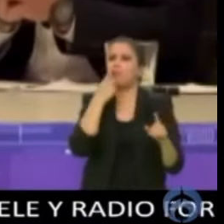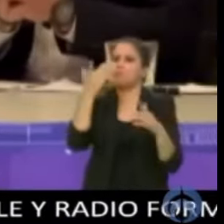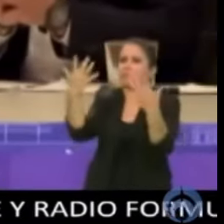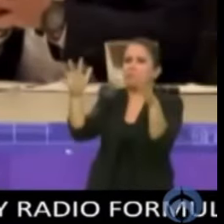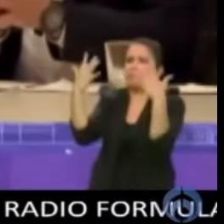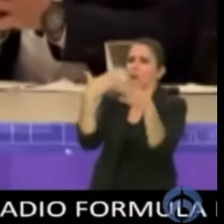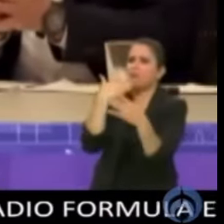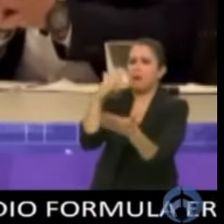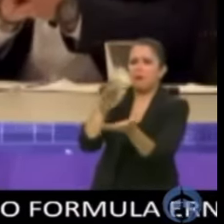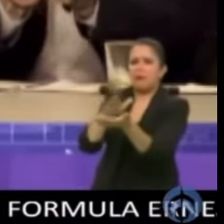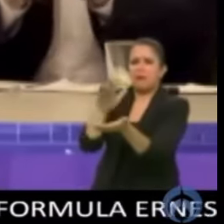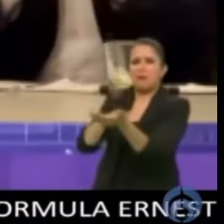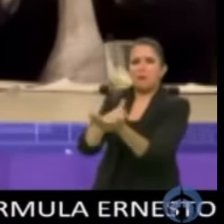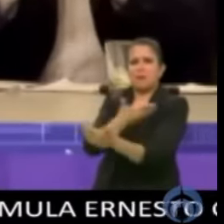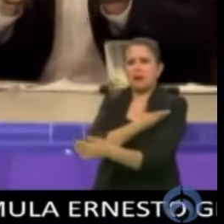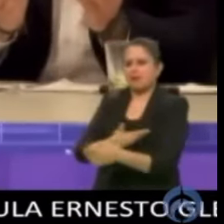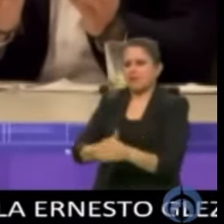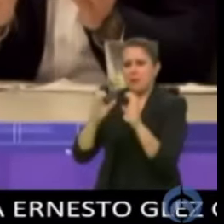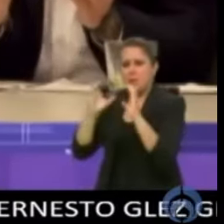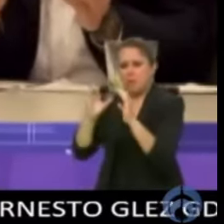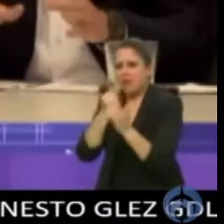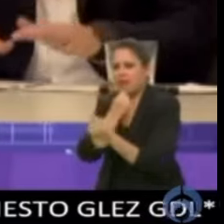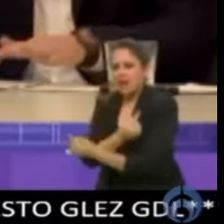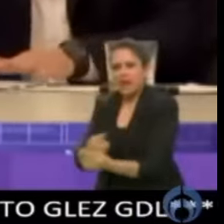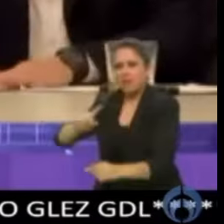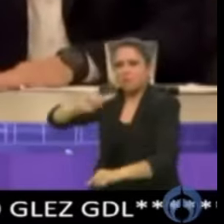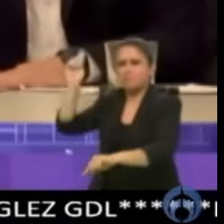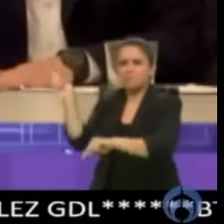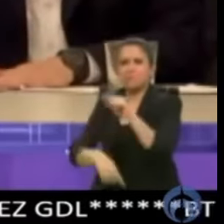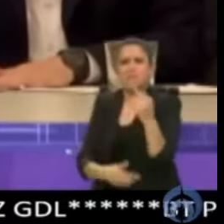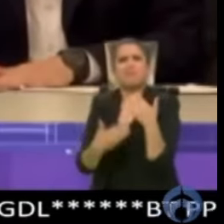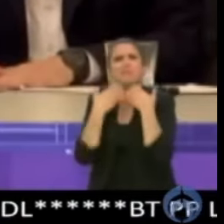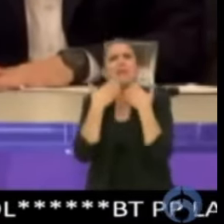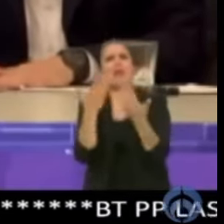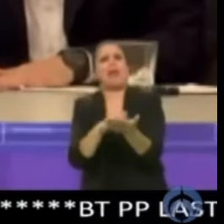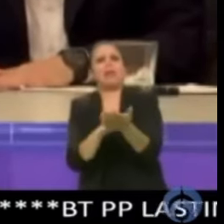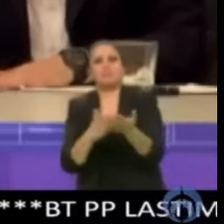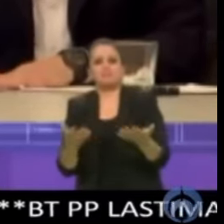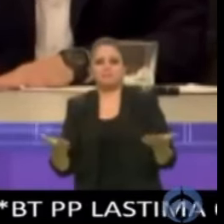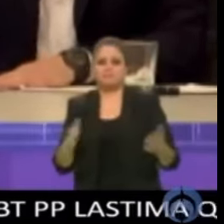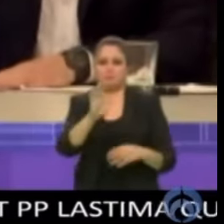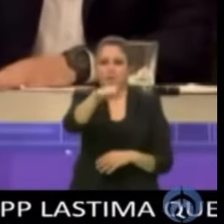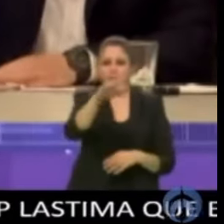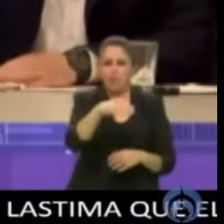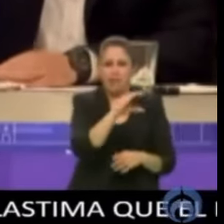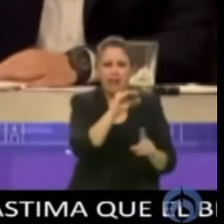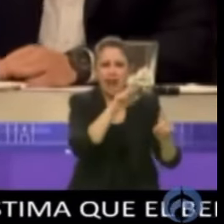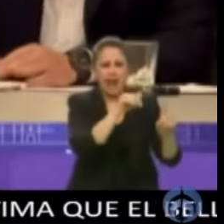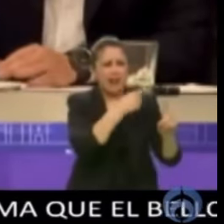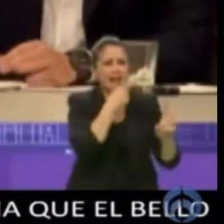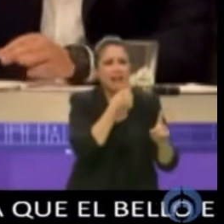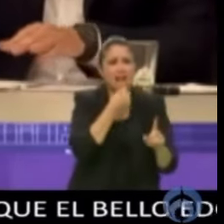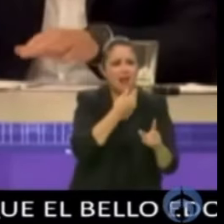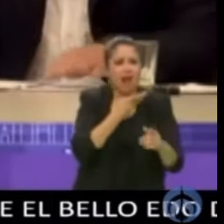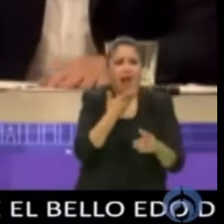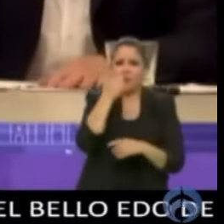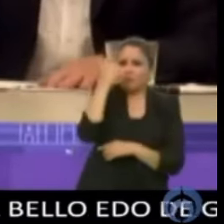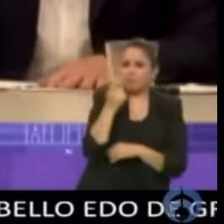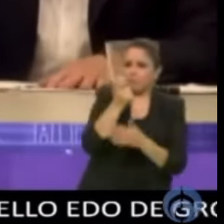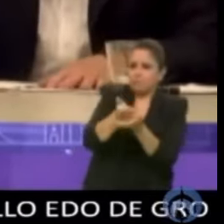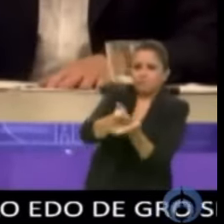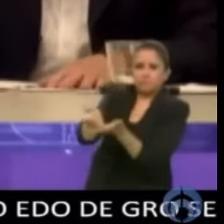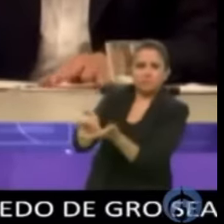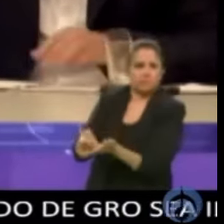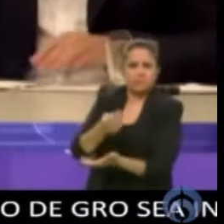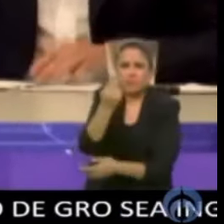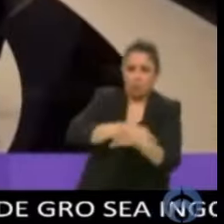desarrollando cada tema, respondiendo, haciendo cuestionamientos muy serios a la honorabilidad de Taboada, que